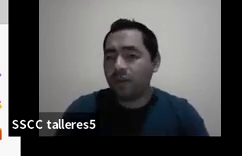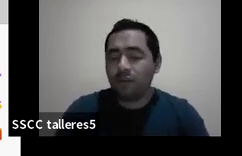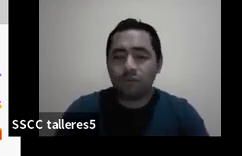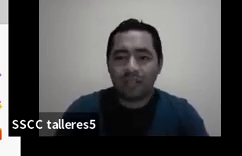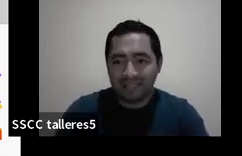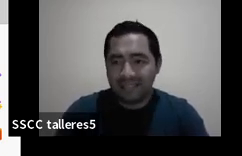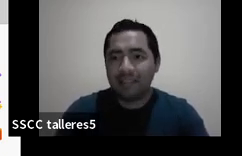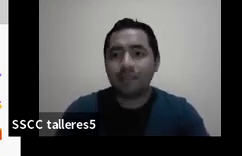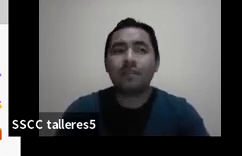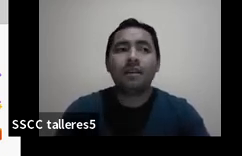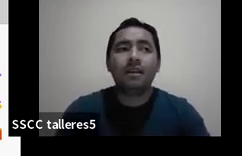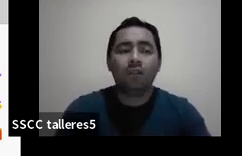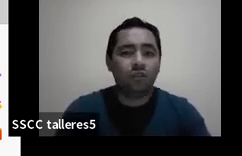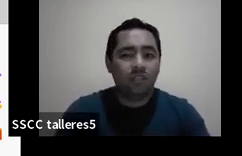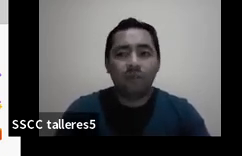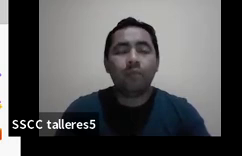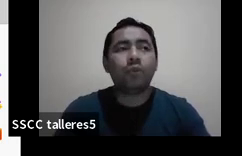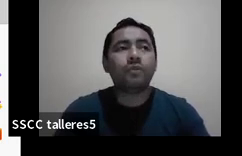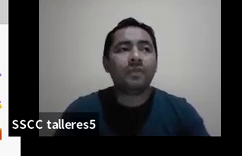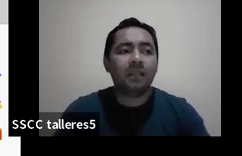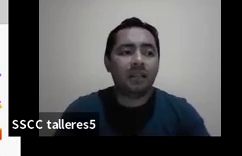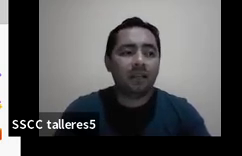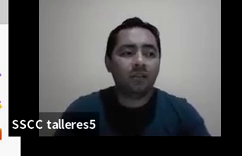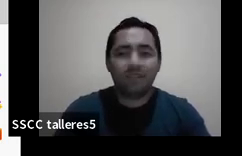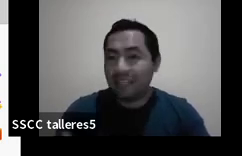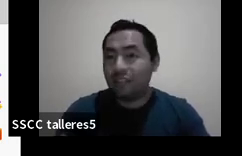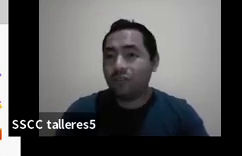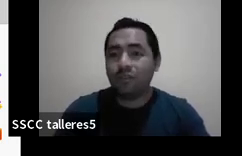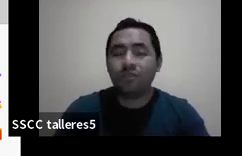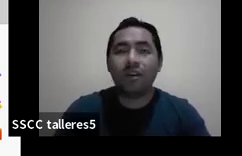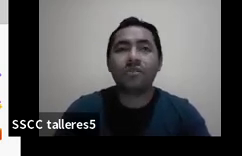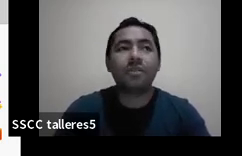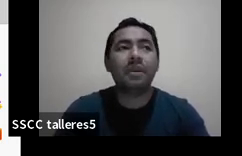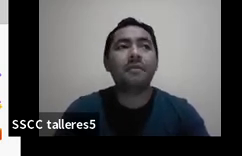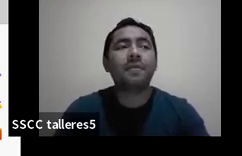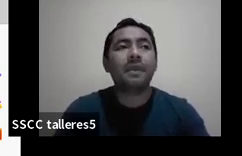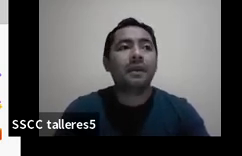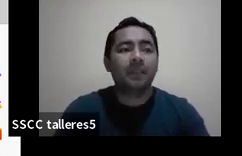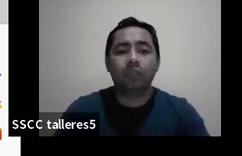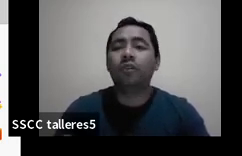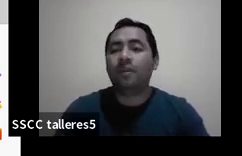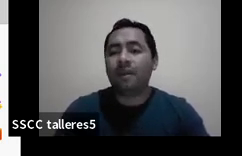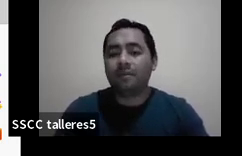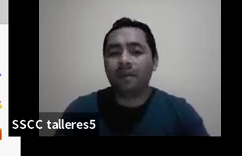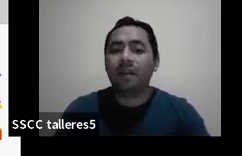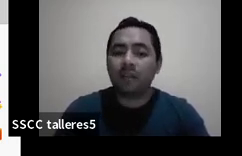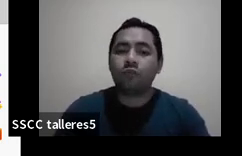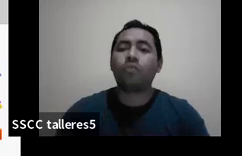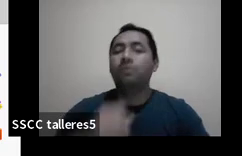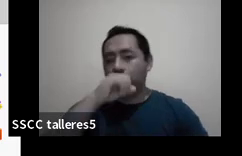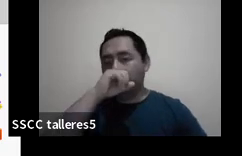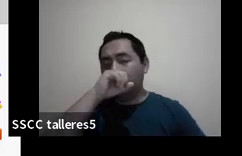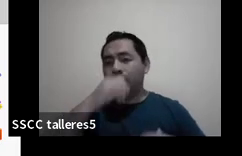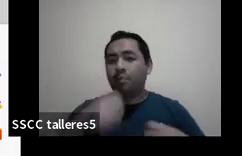usar las señas, los tiempos, los gestos en esos casos también, y todo lo demás, para